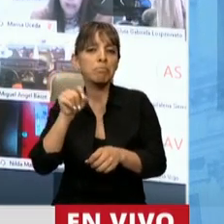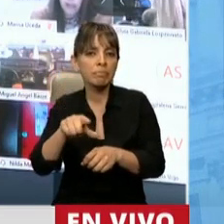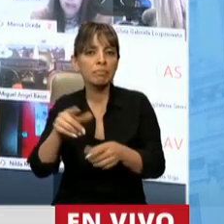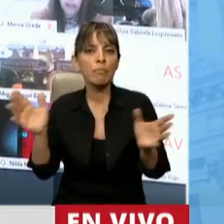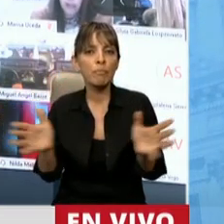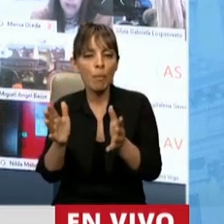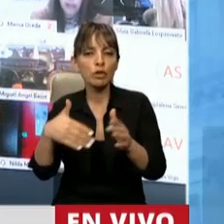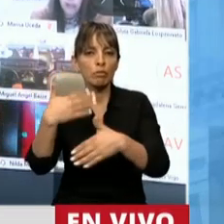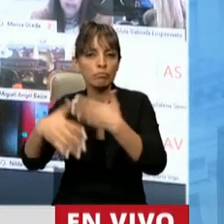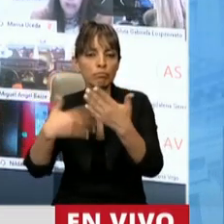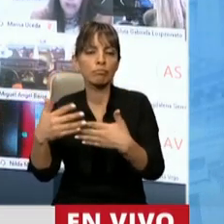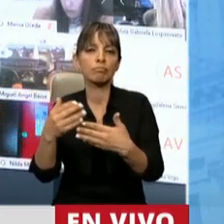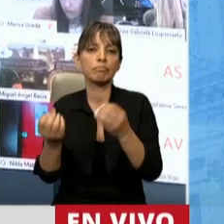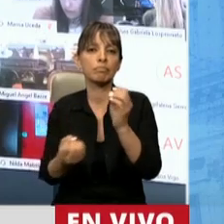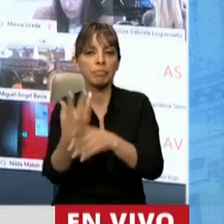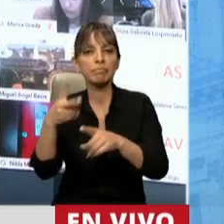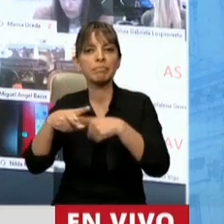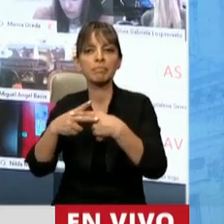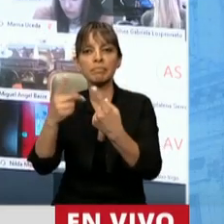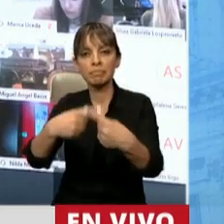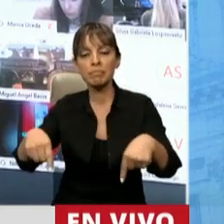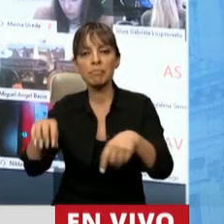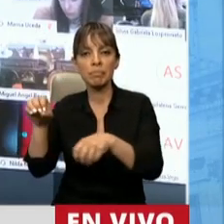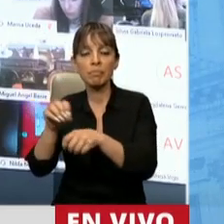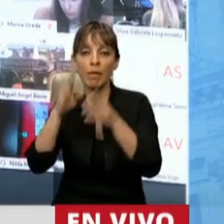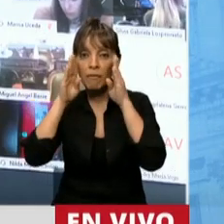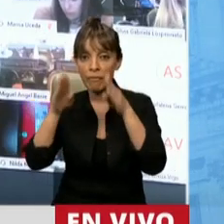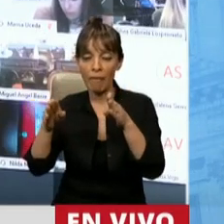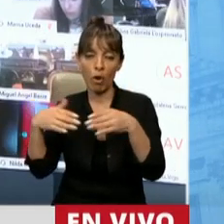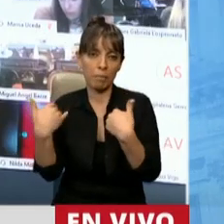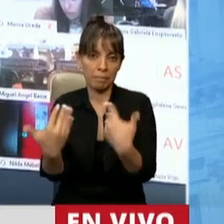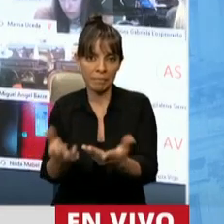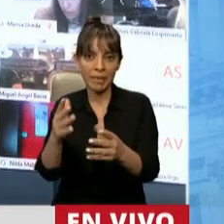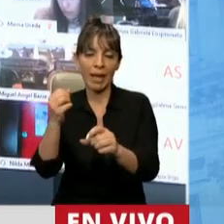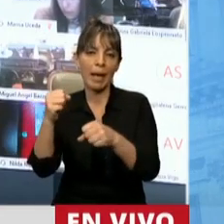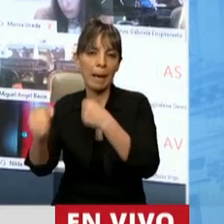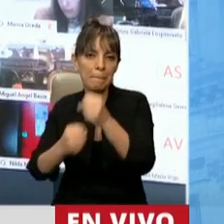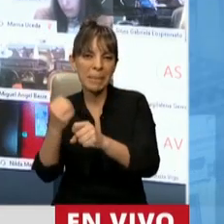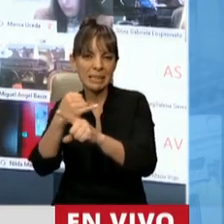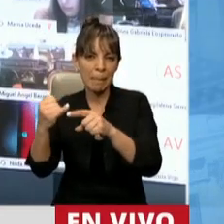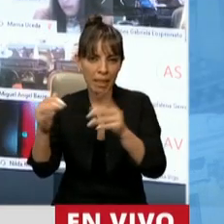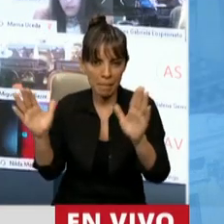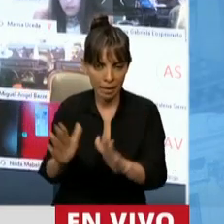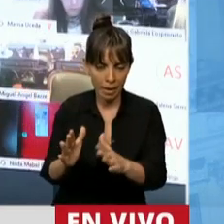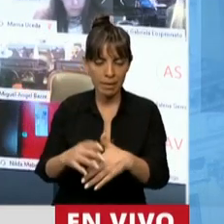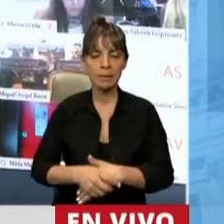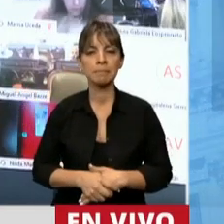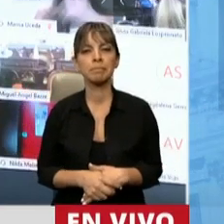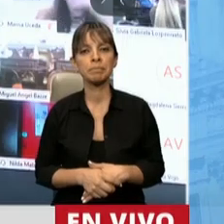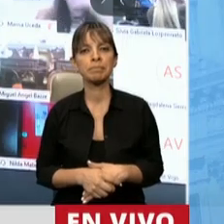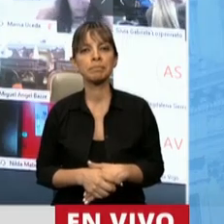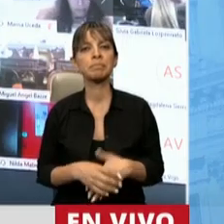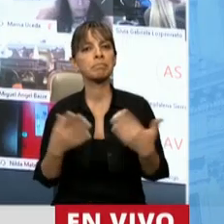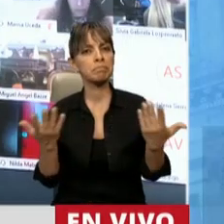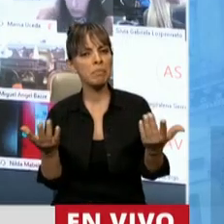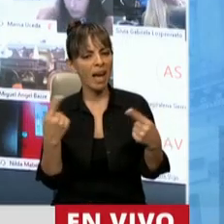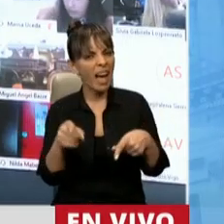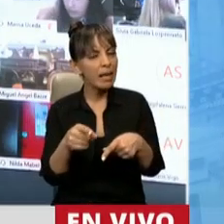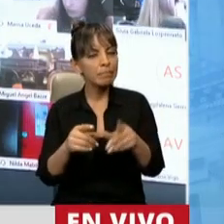economía del conocimiento y segmentaba a favor de las pymes. ¿Qué ha hecho? Esa era una de